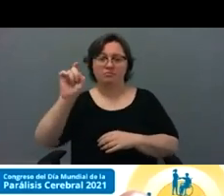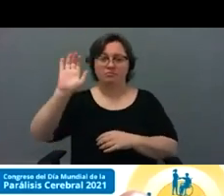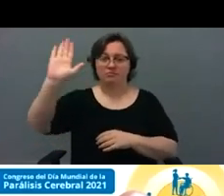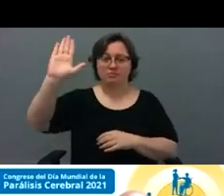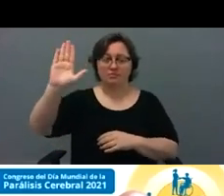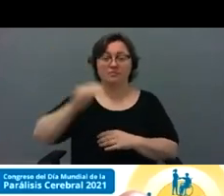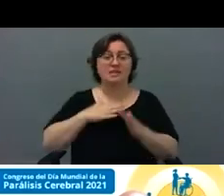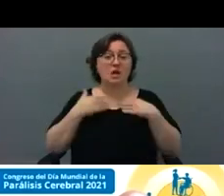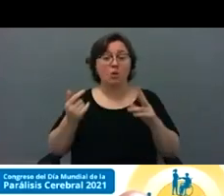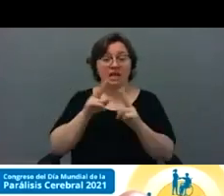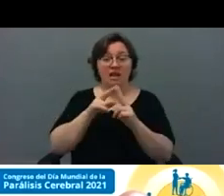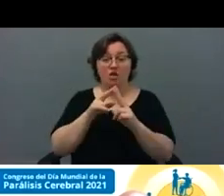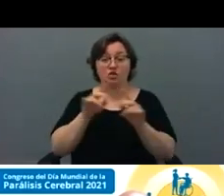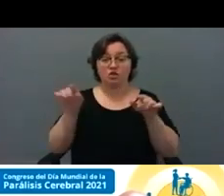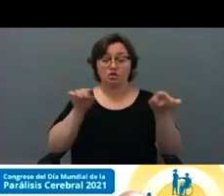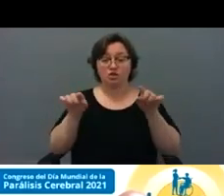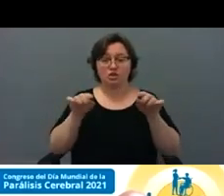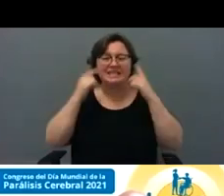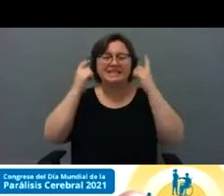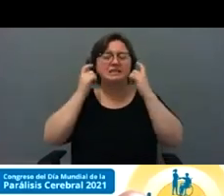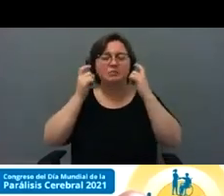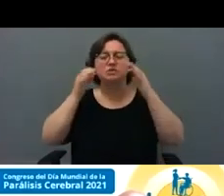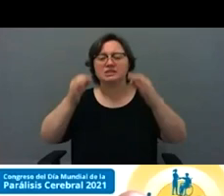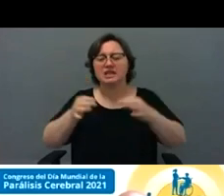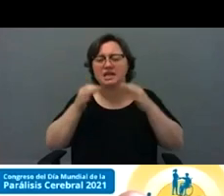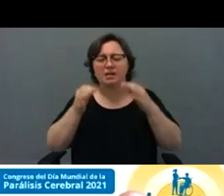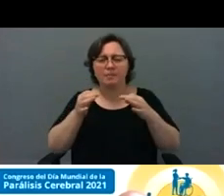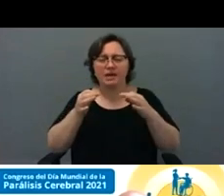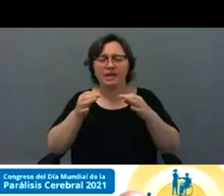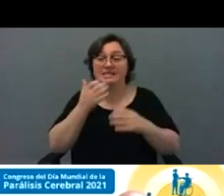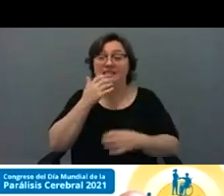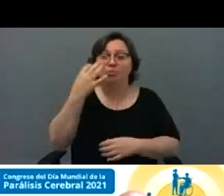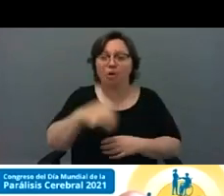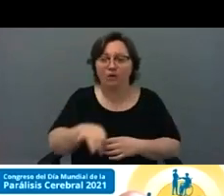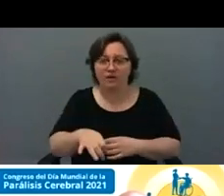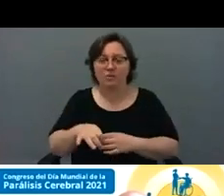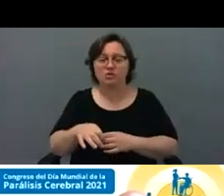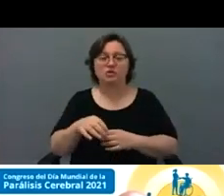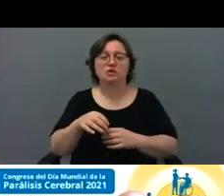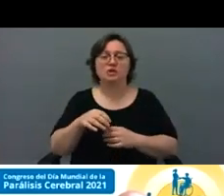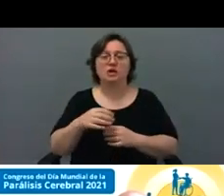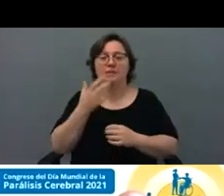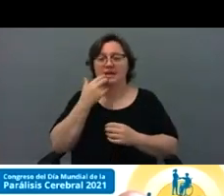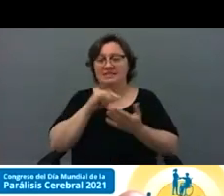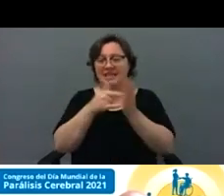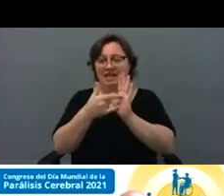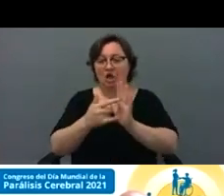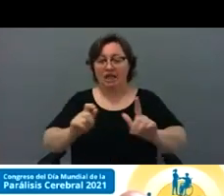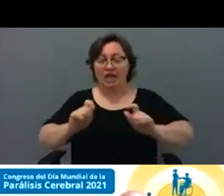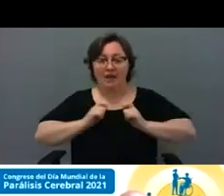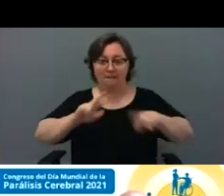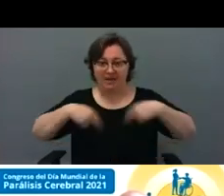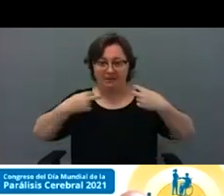cualquiera de esas dos vías, trataremos siempre de que sea posible y que los medios técnicos así nos lo permitan y que